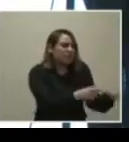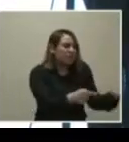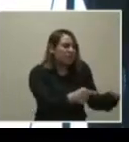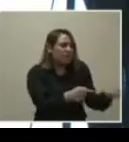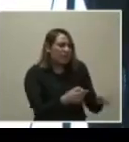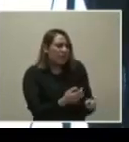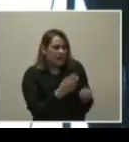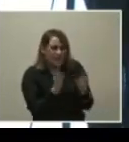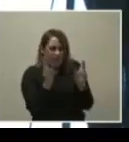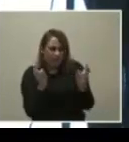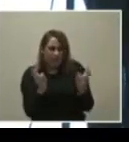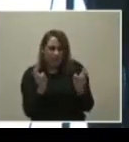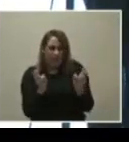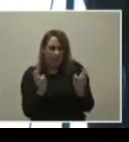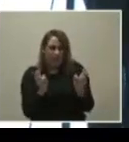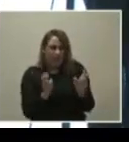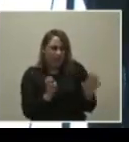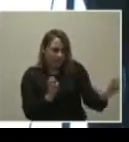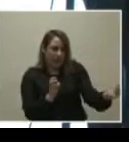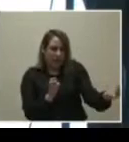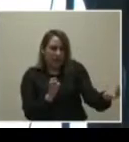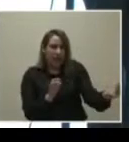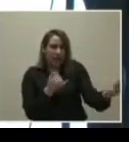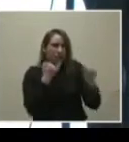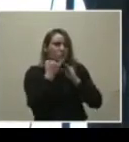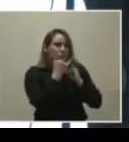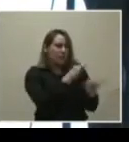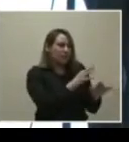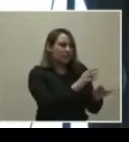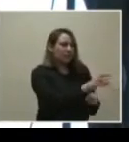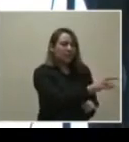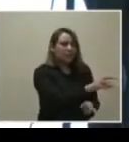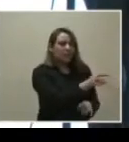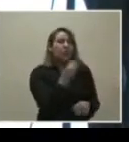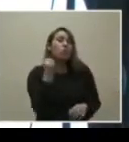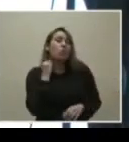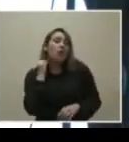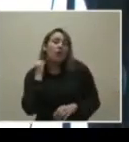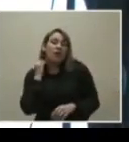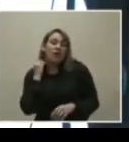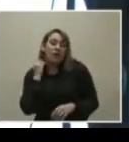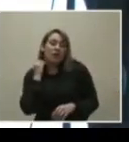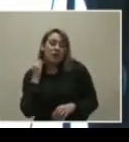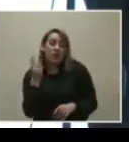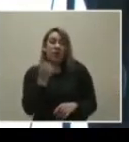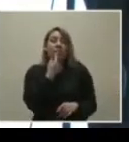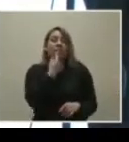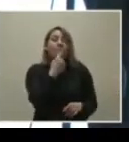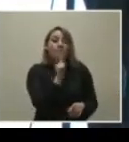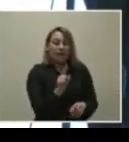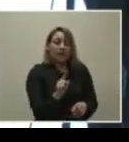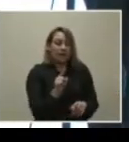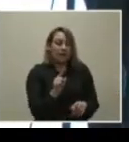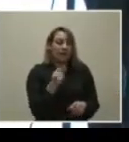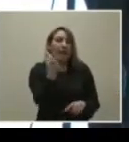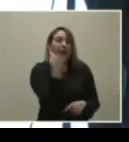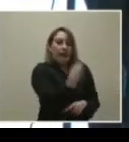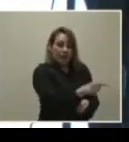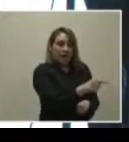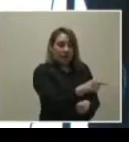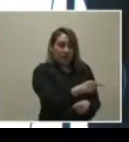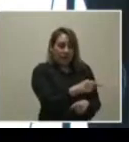tema del laudo, y ver si es cierto que el abogado retiró la demanda contra ese